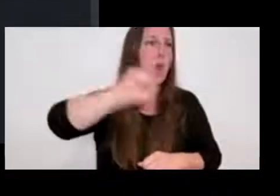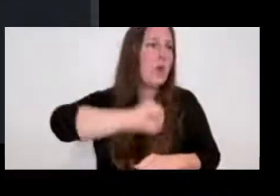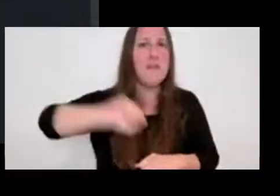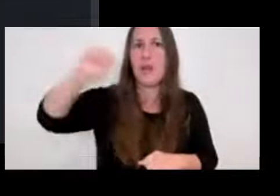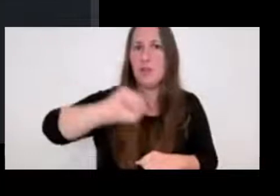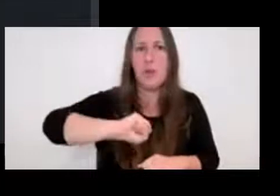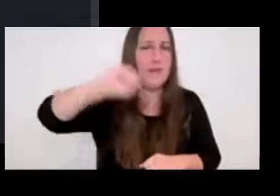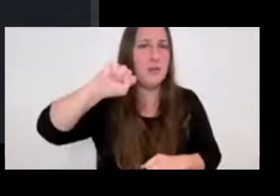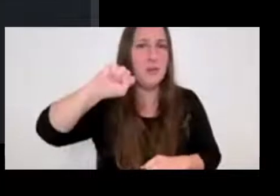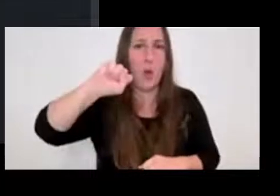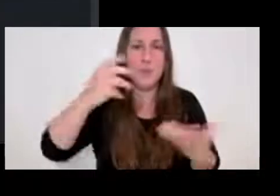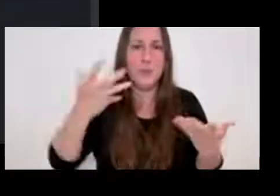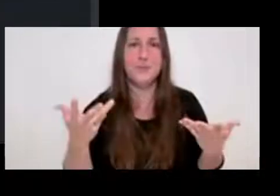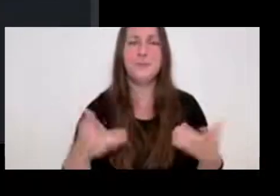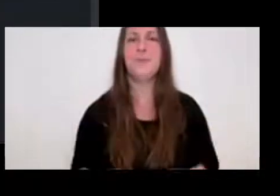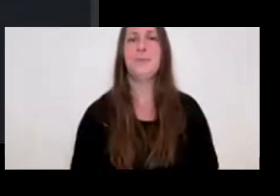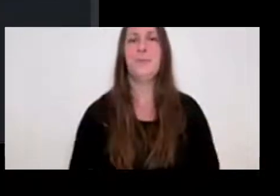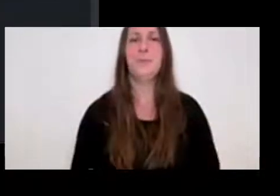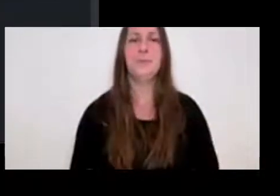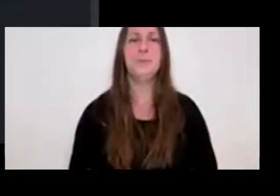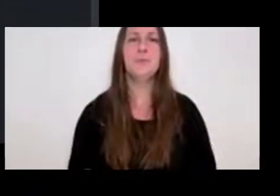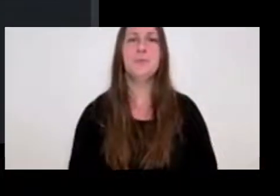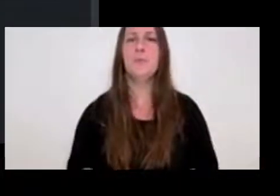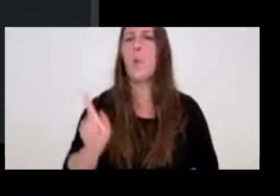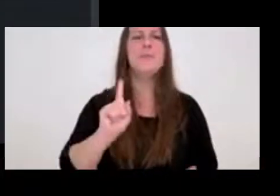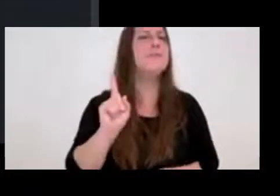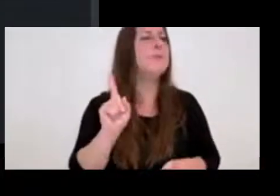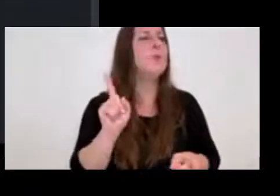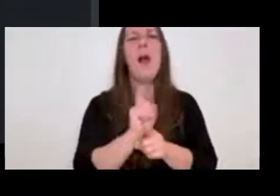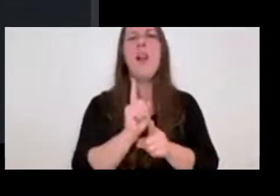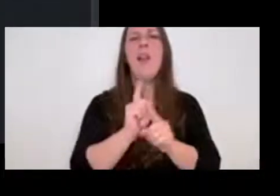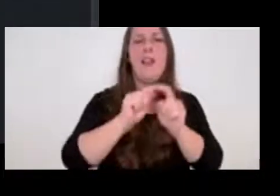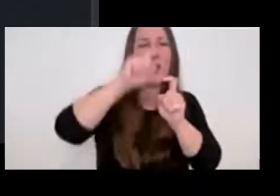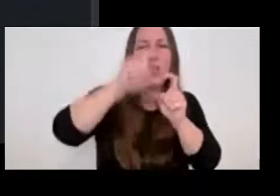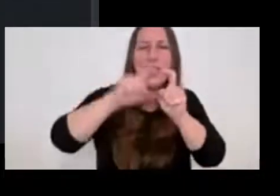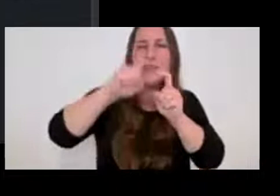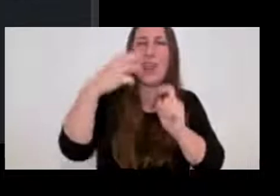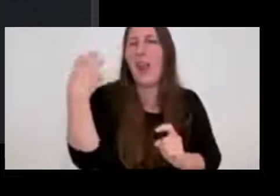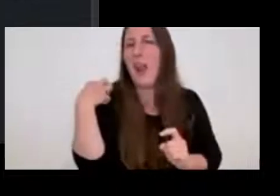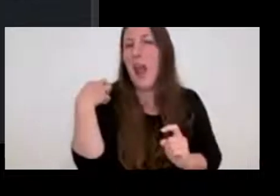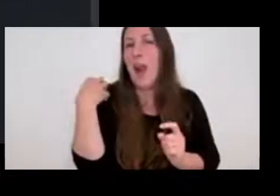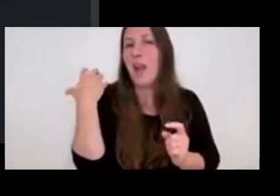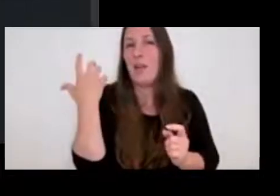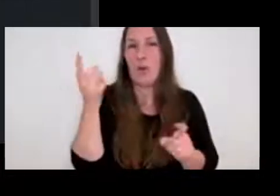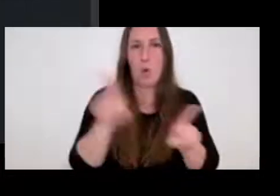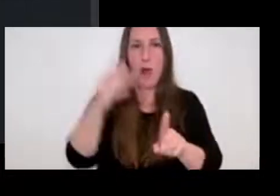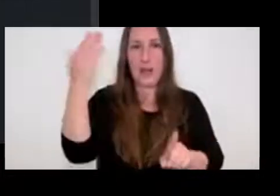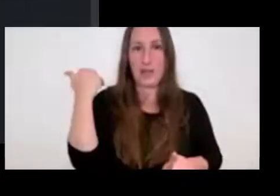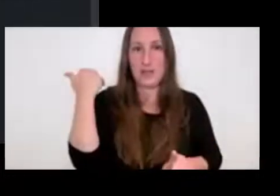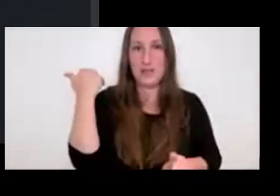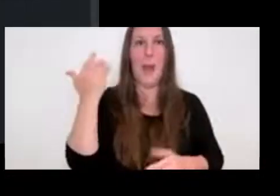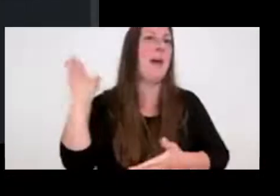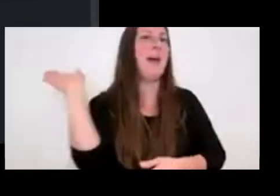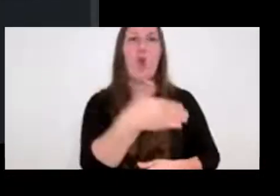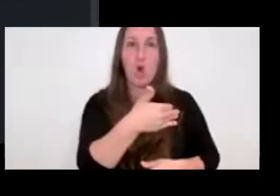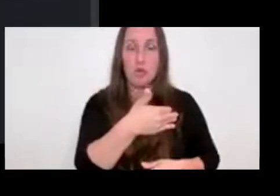digamos, que no está representada por un índice en forma general, como era antes, en donde se aplicaba el IPIM para todo,